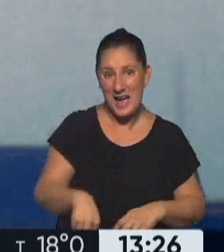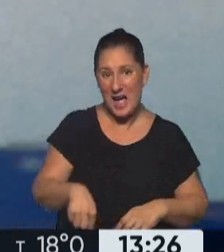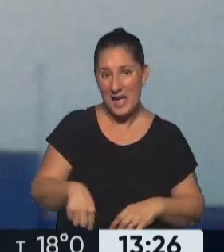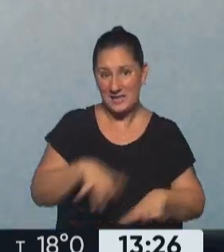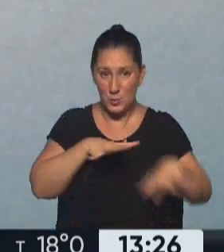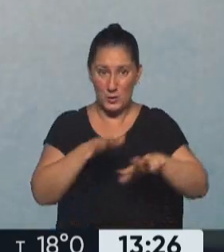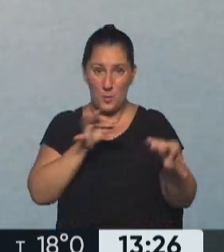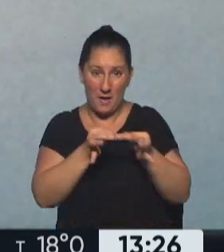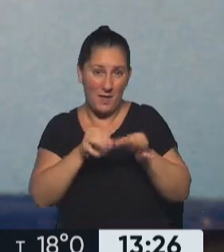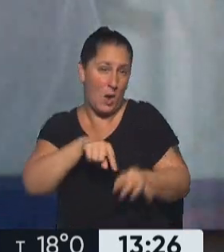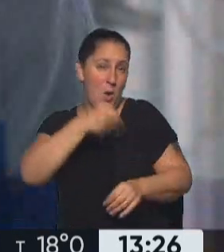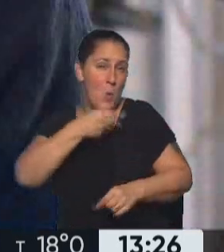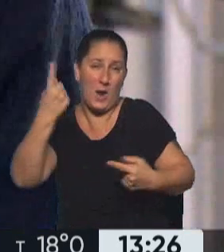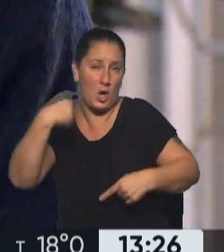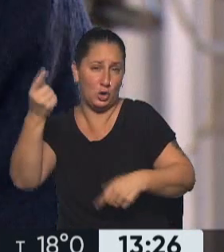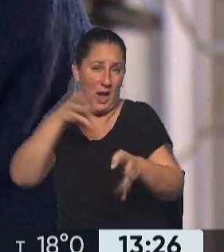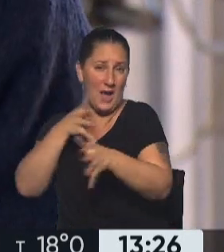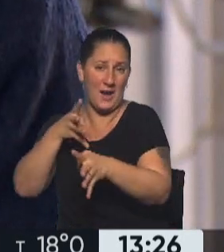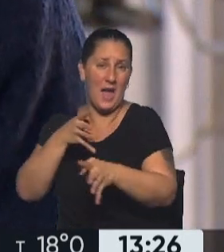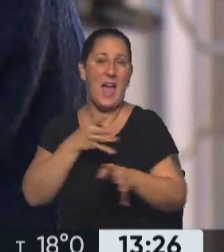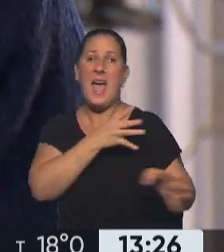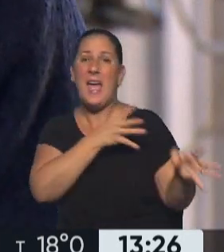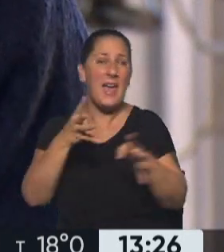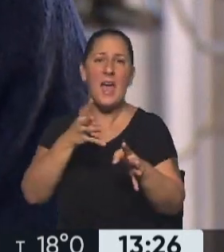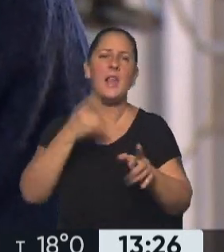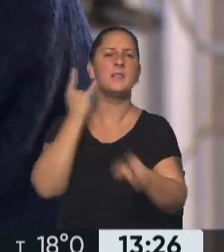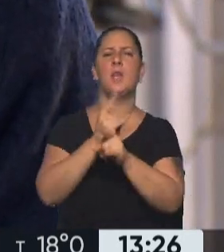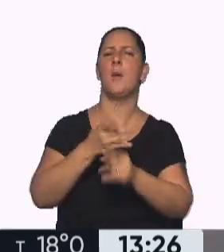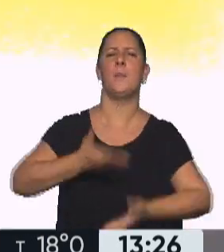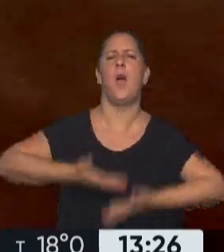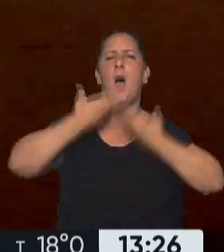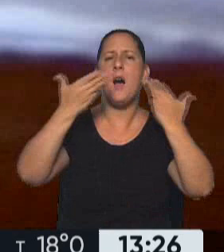del mundo. El que diga que en una guerra se dice la verdad es una mentira.